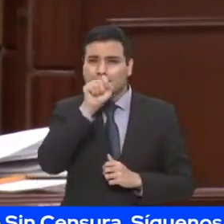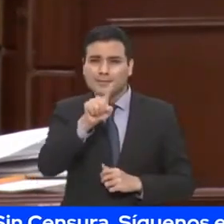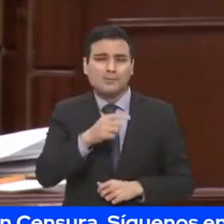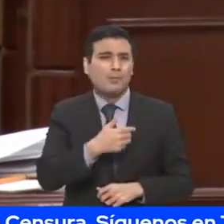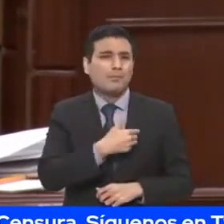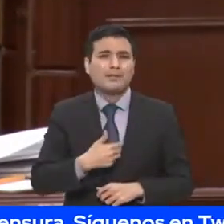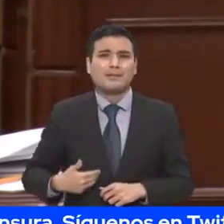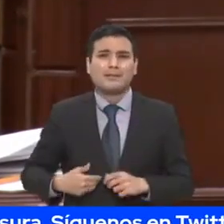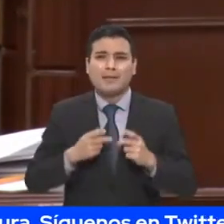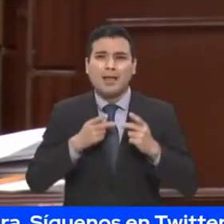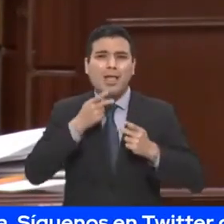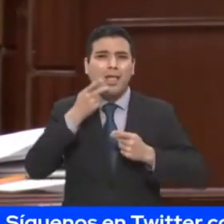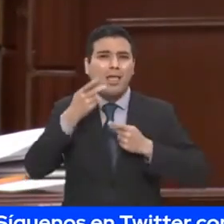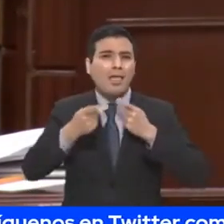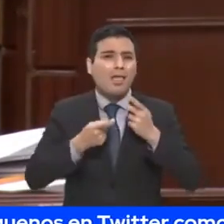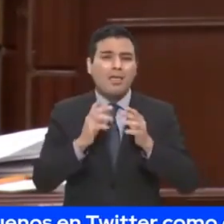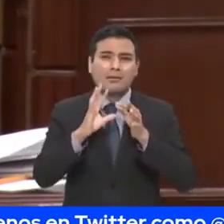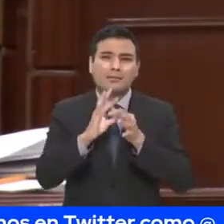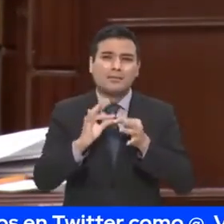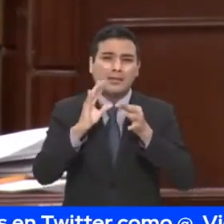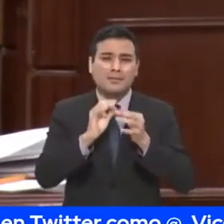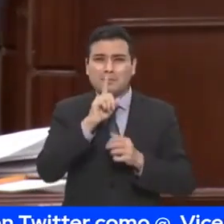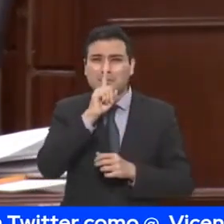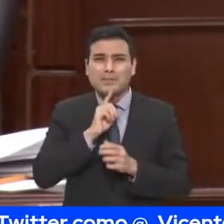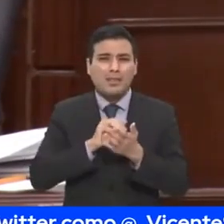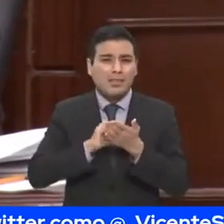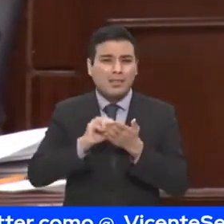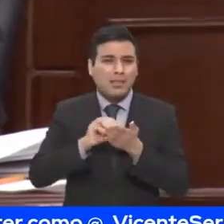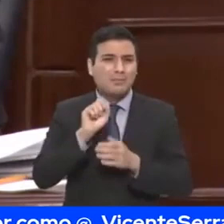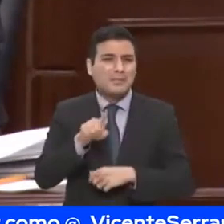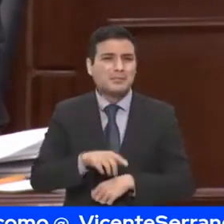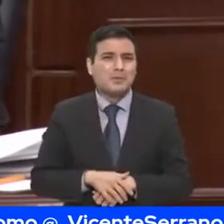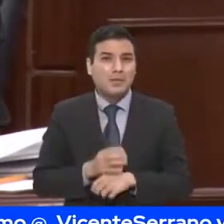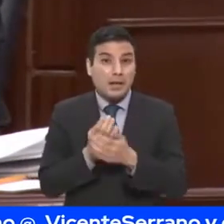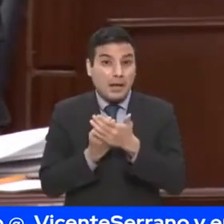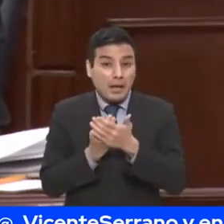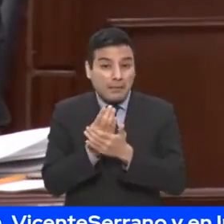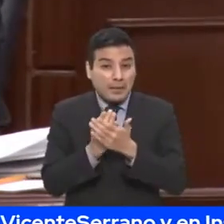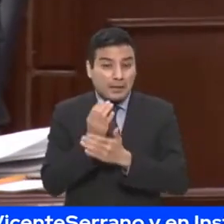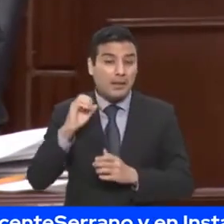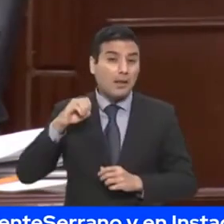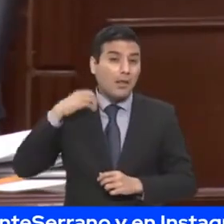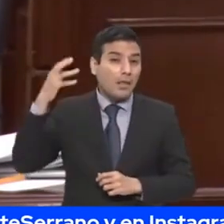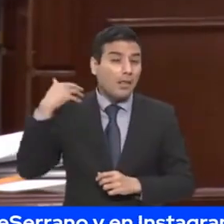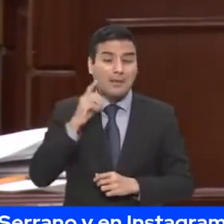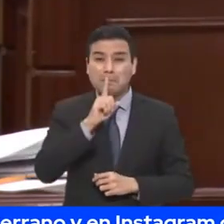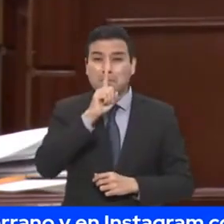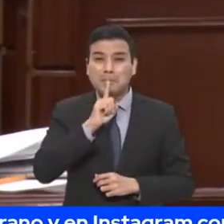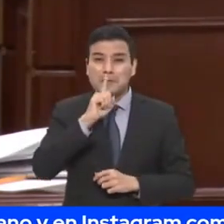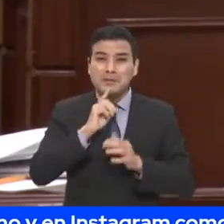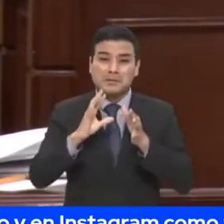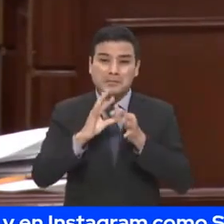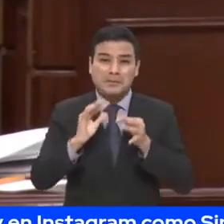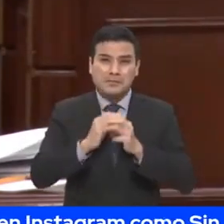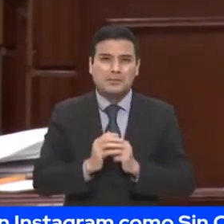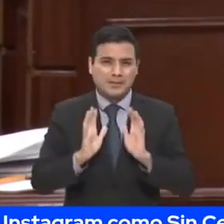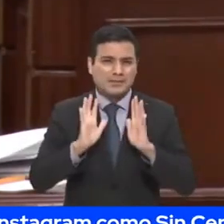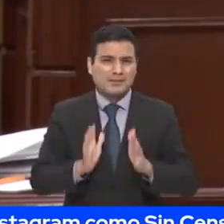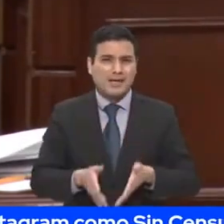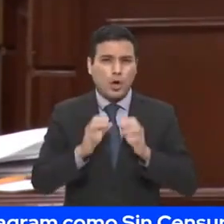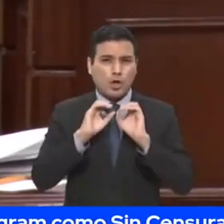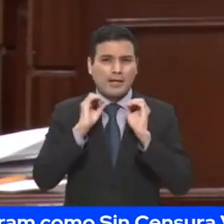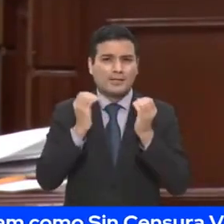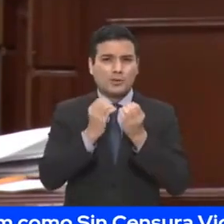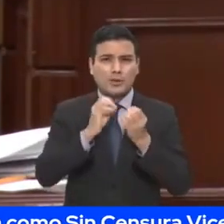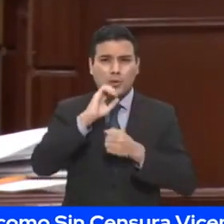hace. Todo el tiempo las mañaneras están repletas de mentiras. Y hasta algunas organizaciones europeas